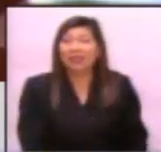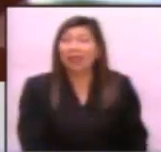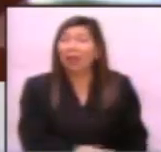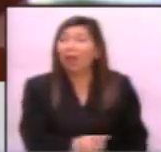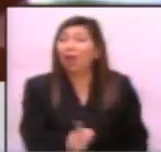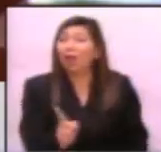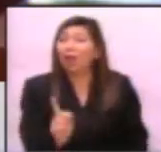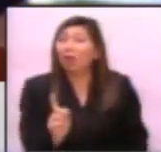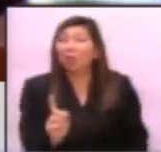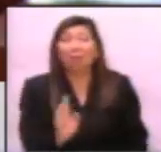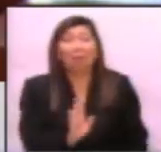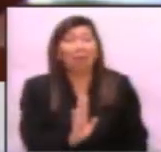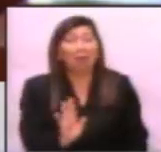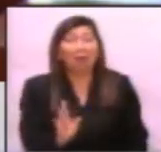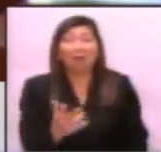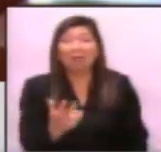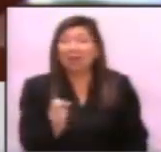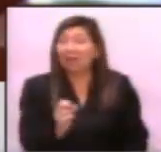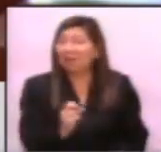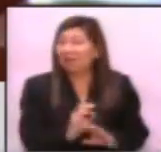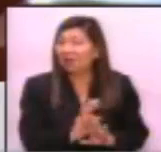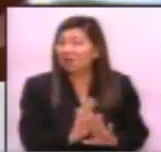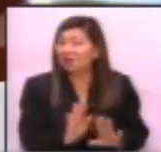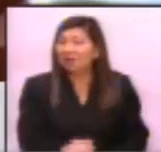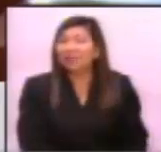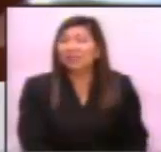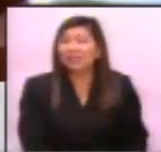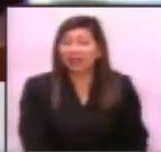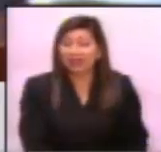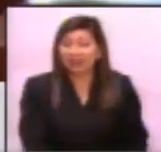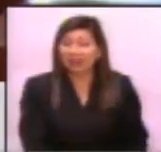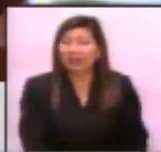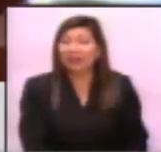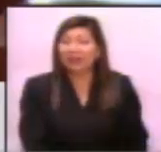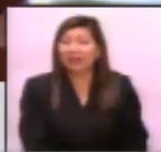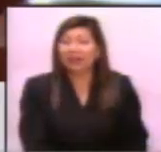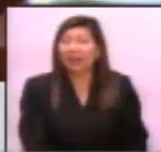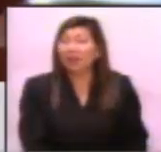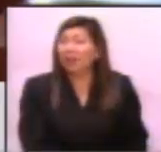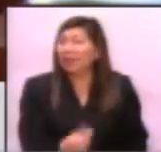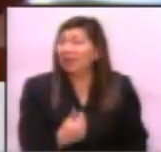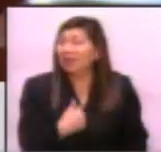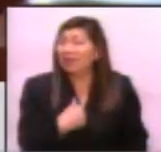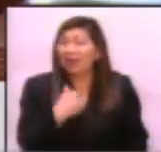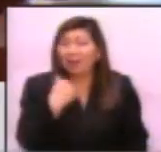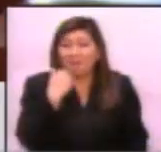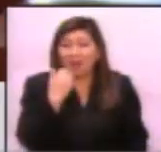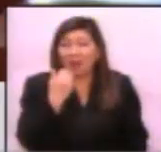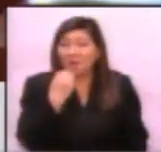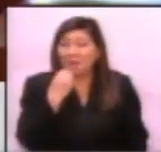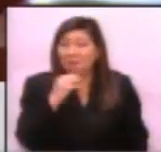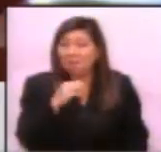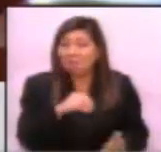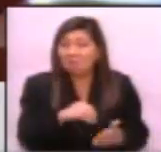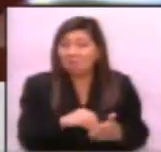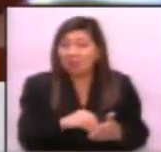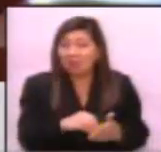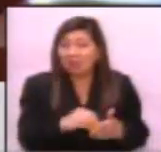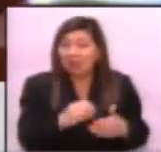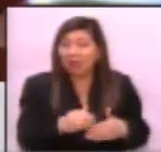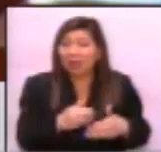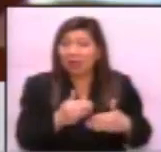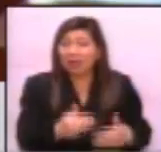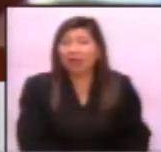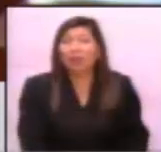a los otros, no, 30 días nomás. ¡Qué grosería! No tiene ni siquiera vergüenza de poner más o menos